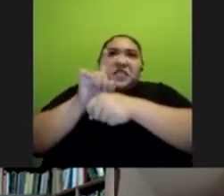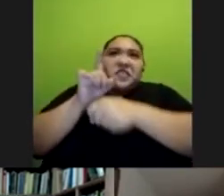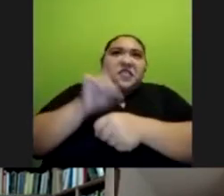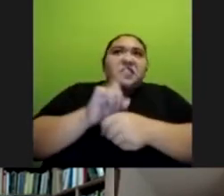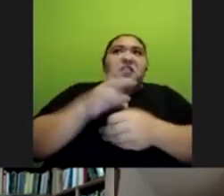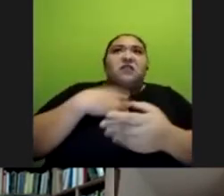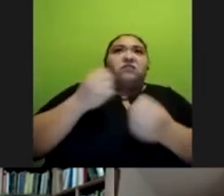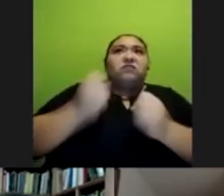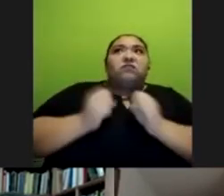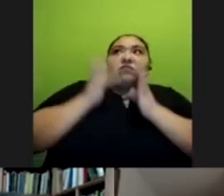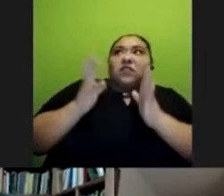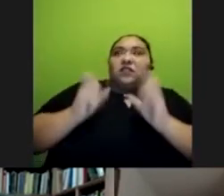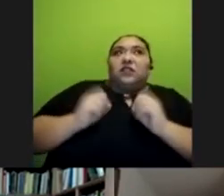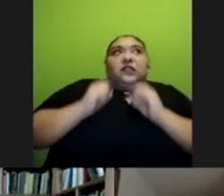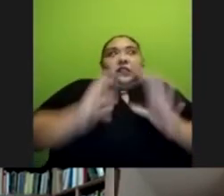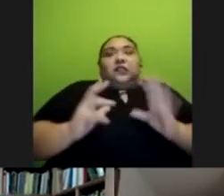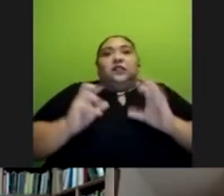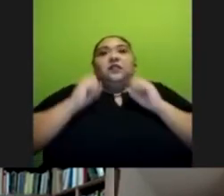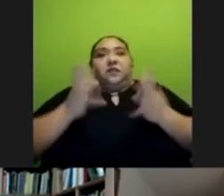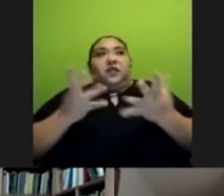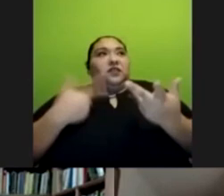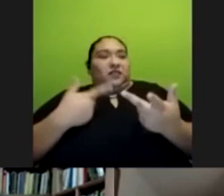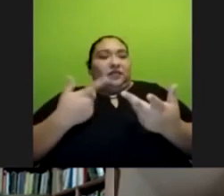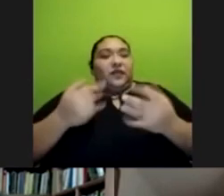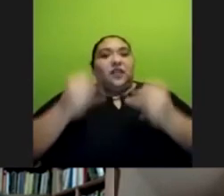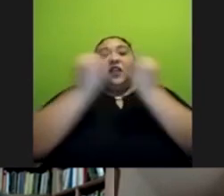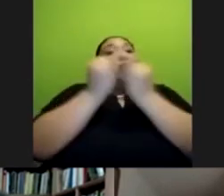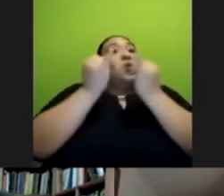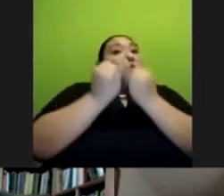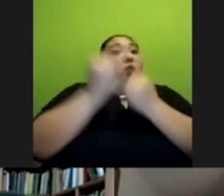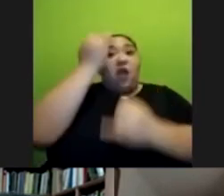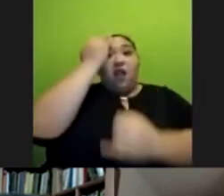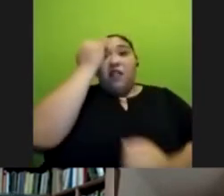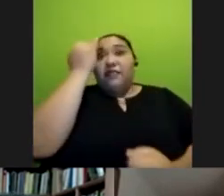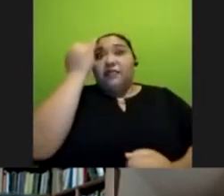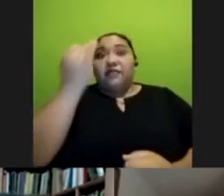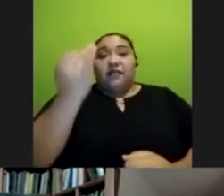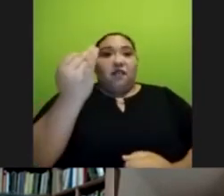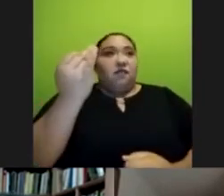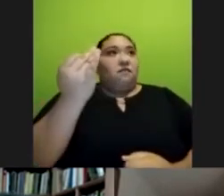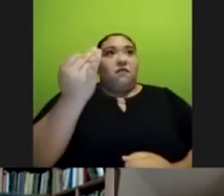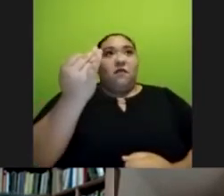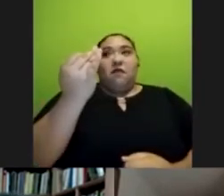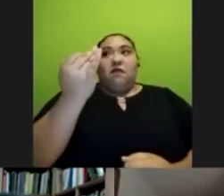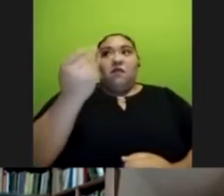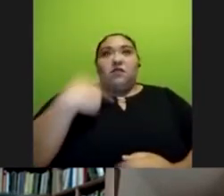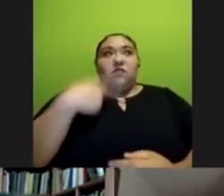en tiempos de crisis, el Estado tiene obligaciones antidiscriminatorias.